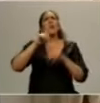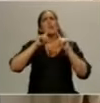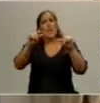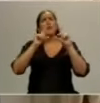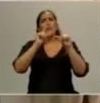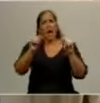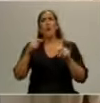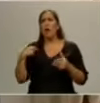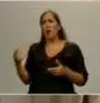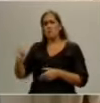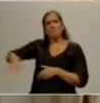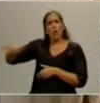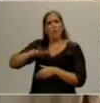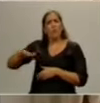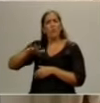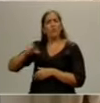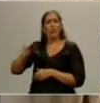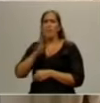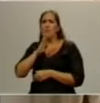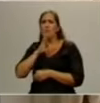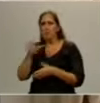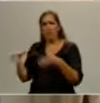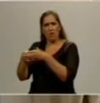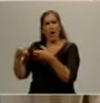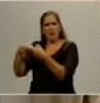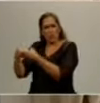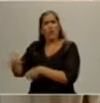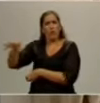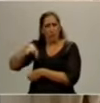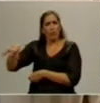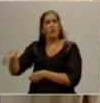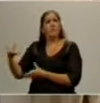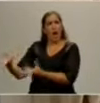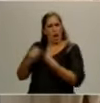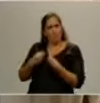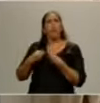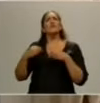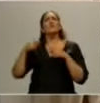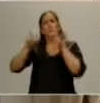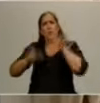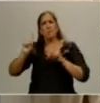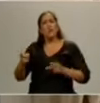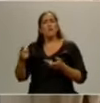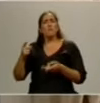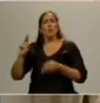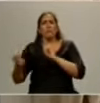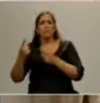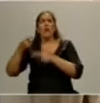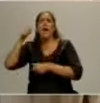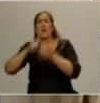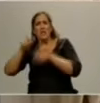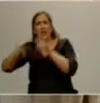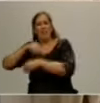las instituciones de la comunidad judía y también de los familiares de las víctimas, reclamándole a la